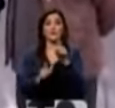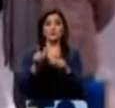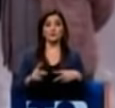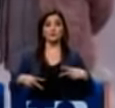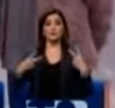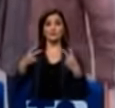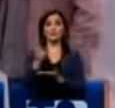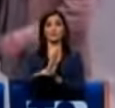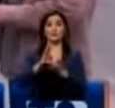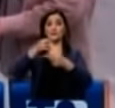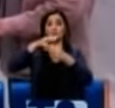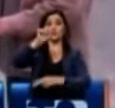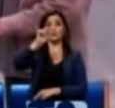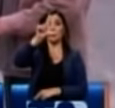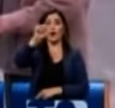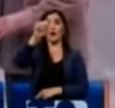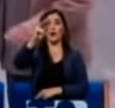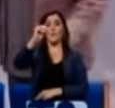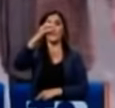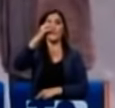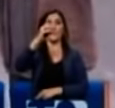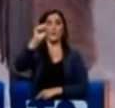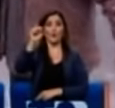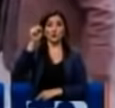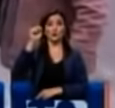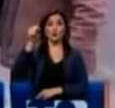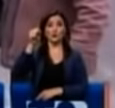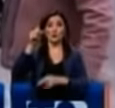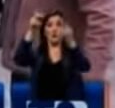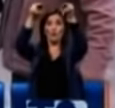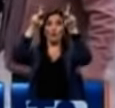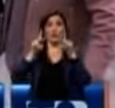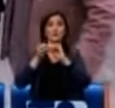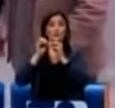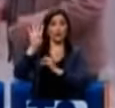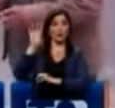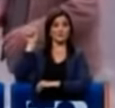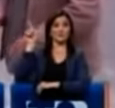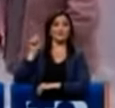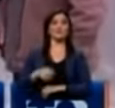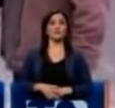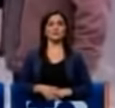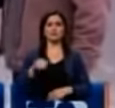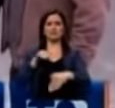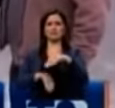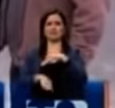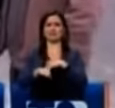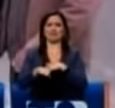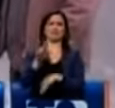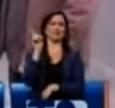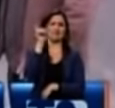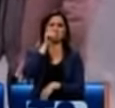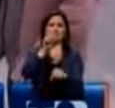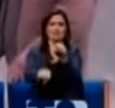Los Álamos, a la altura del Puente 4, se contactaron con nosotros para contarnos del mal estado de la vía de ingreso a este sector y además